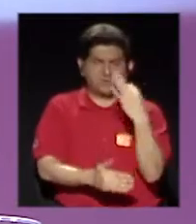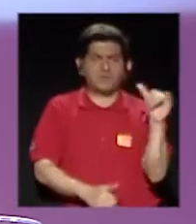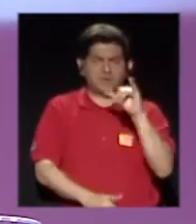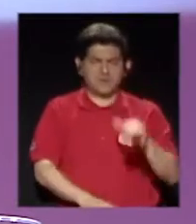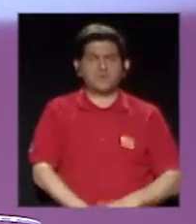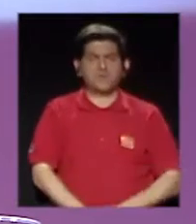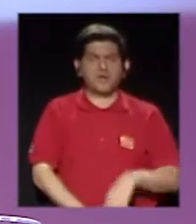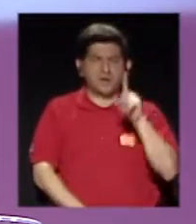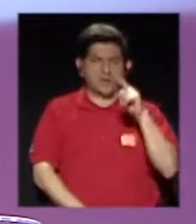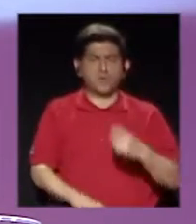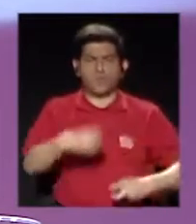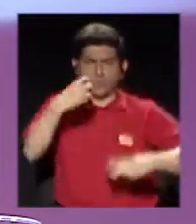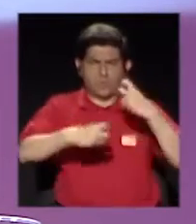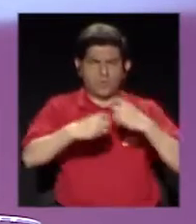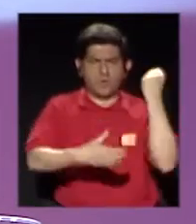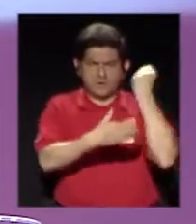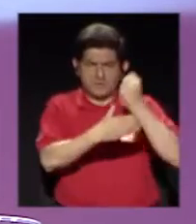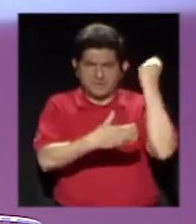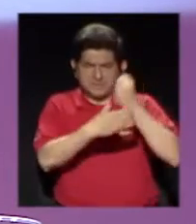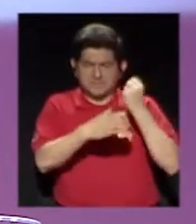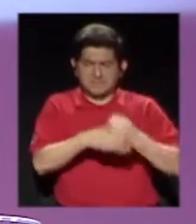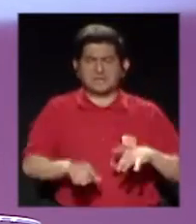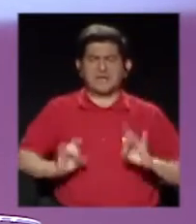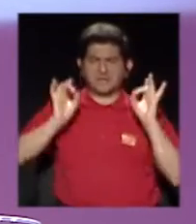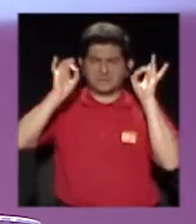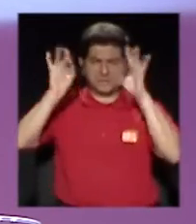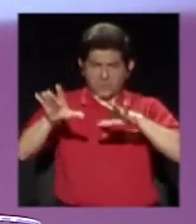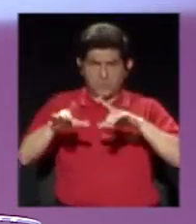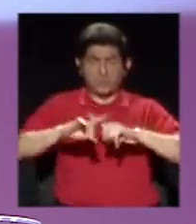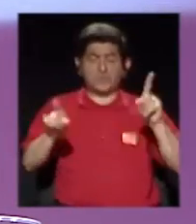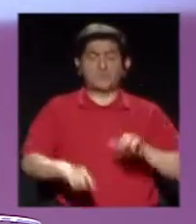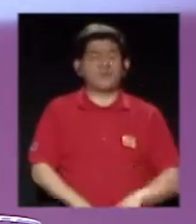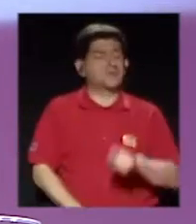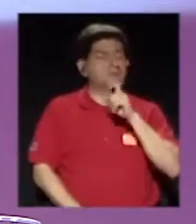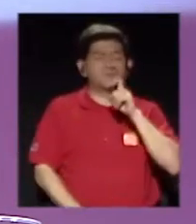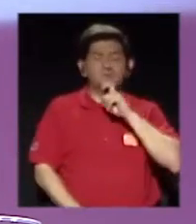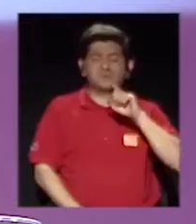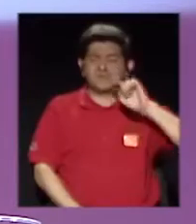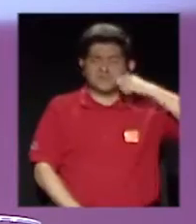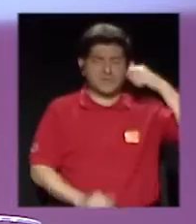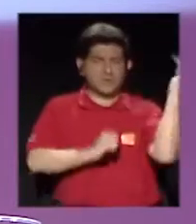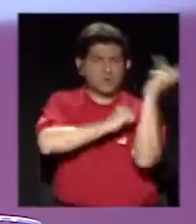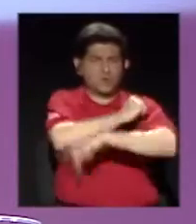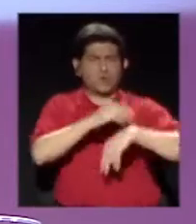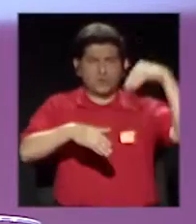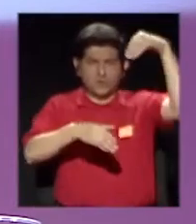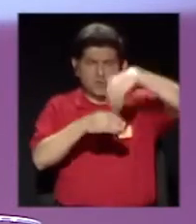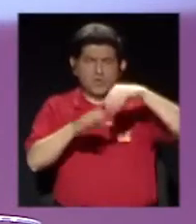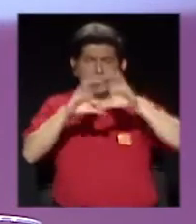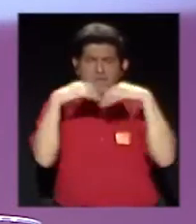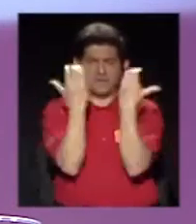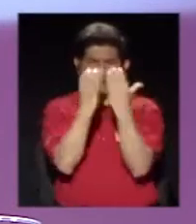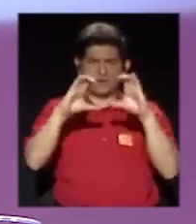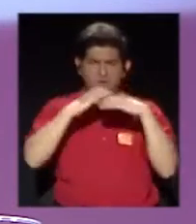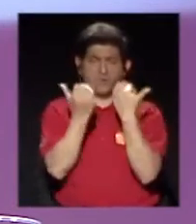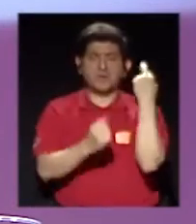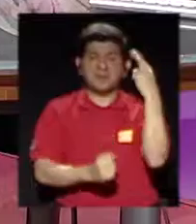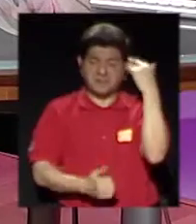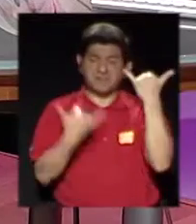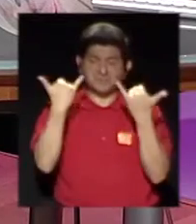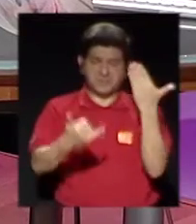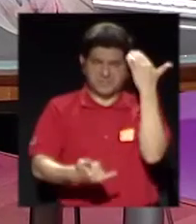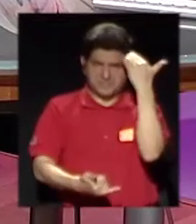odio sin embargo sabemos la gran lucha para que en los códigos penales se integren estas categorías y las razones por las que no pero si